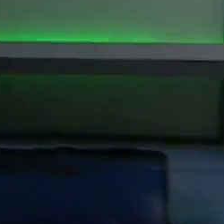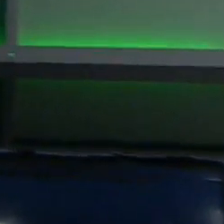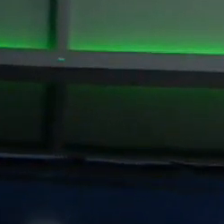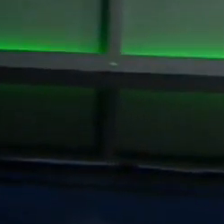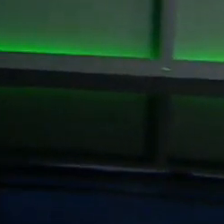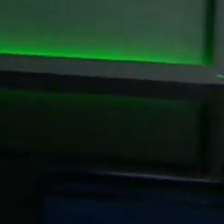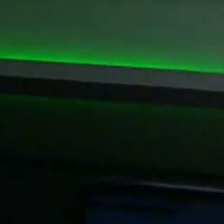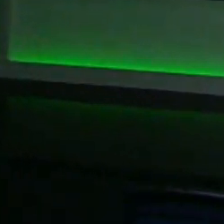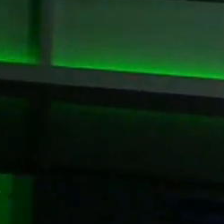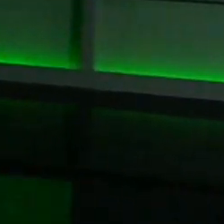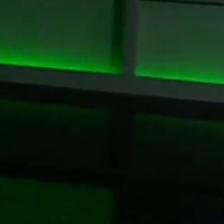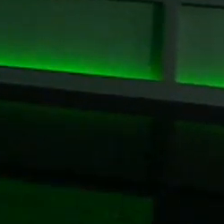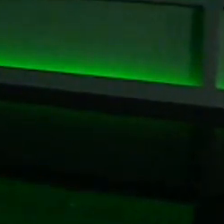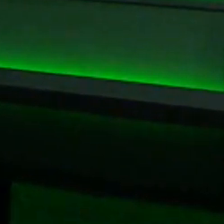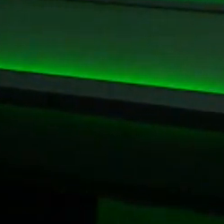¡Gracias!